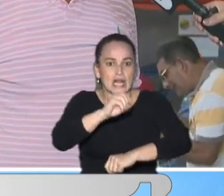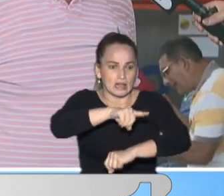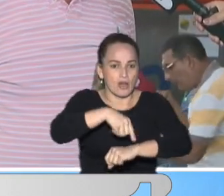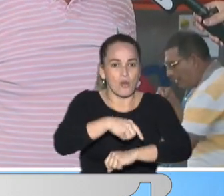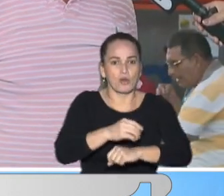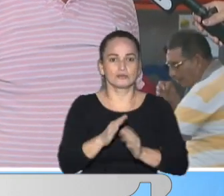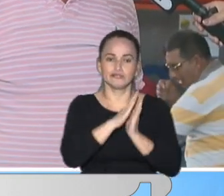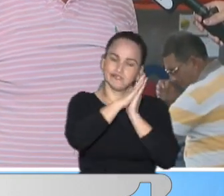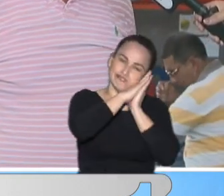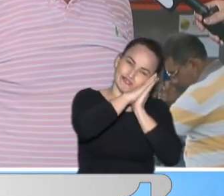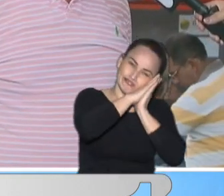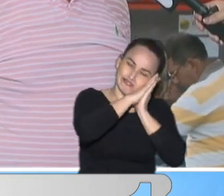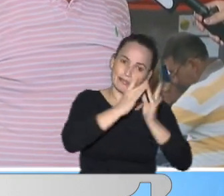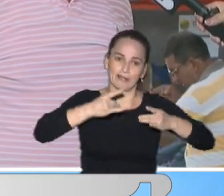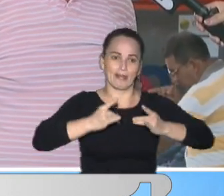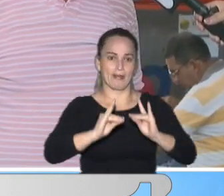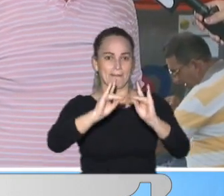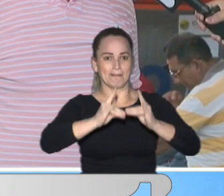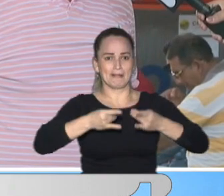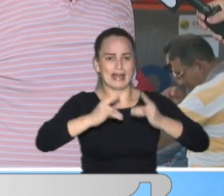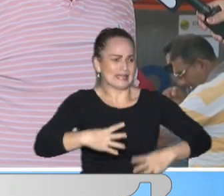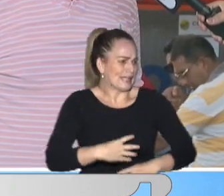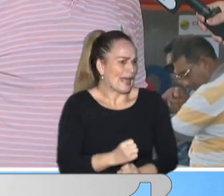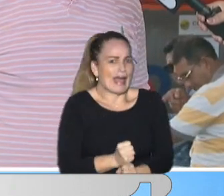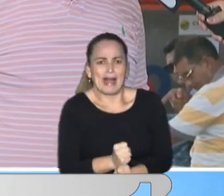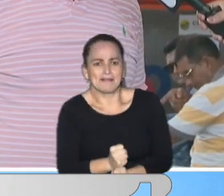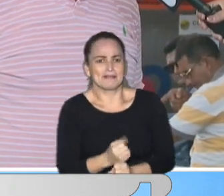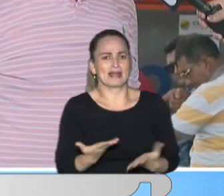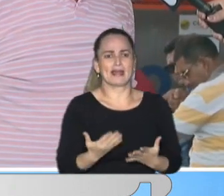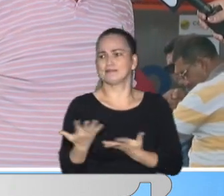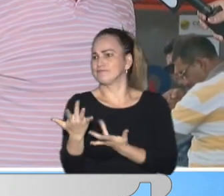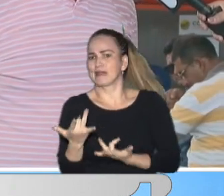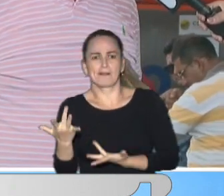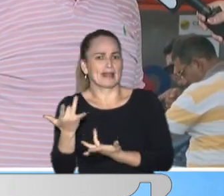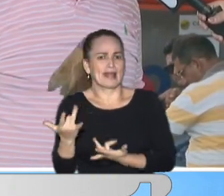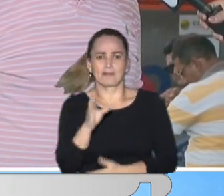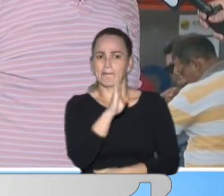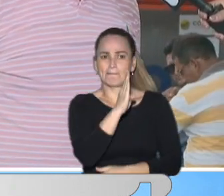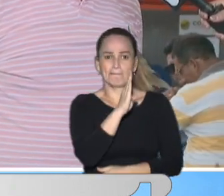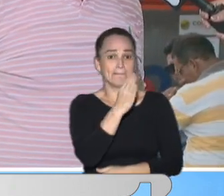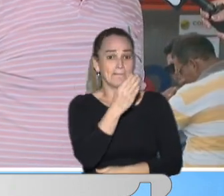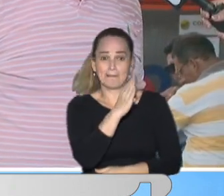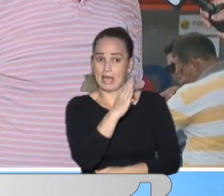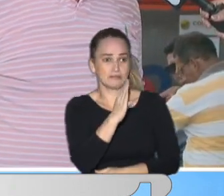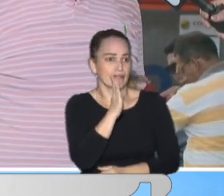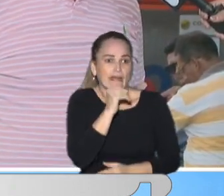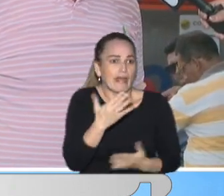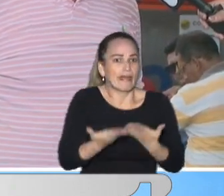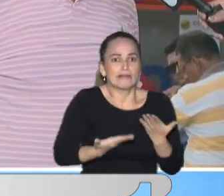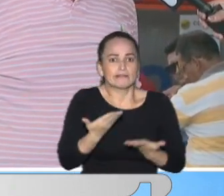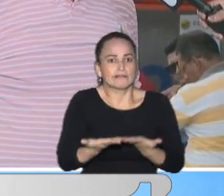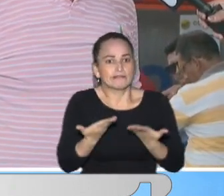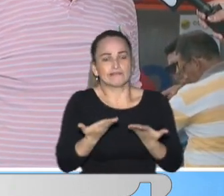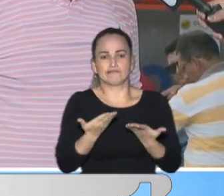hamacas, como verás, aguantando hambre. Aquí no hay servicios públicos. De igual forma,